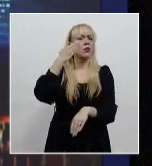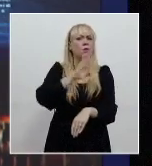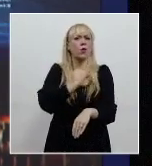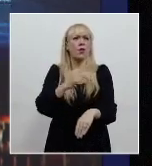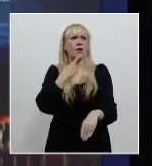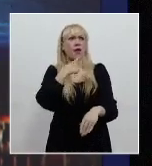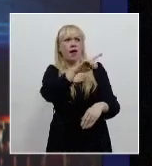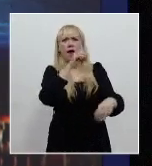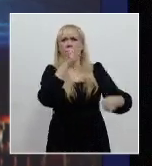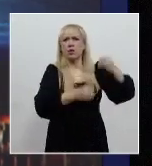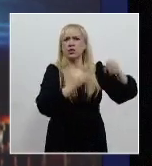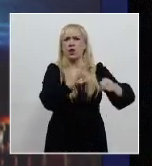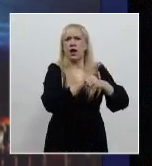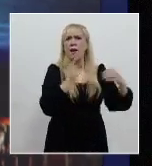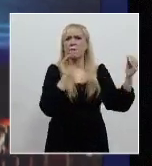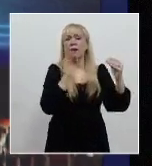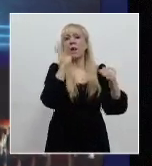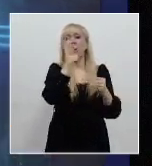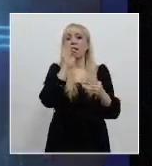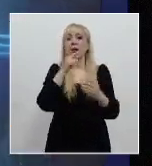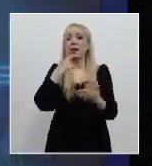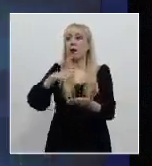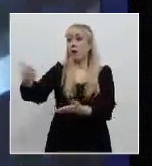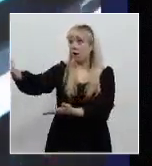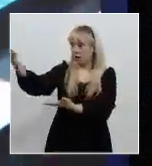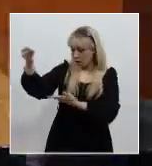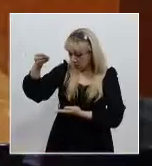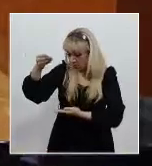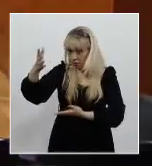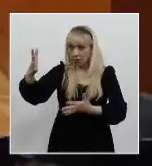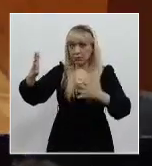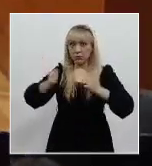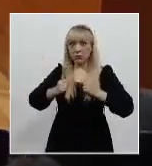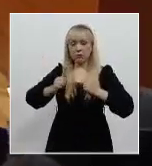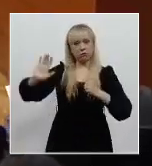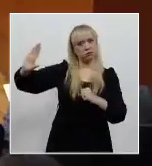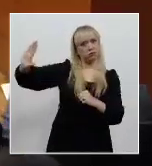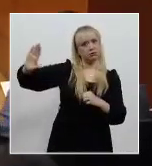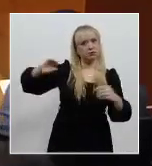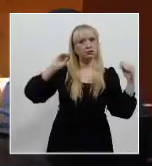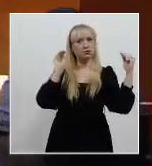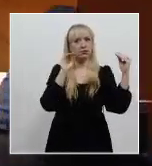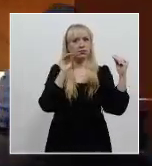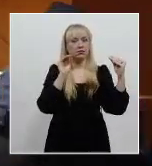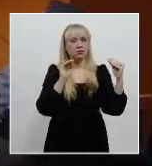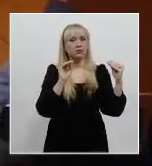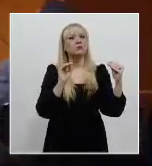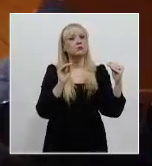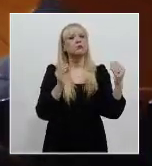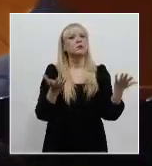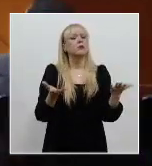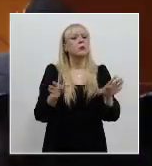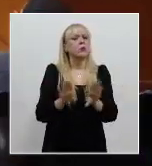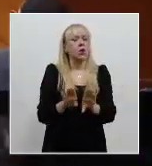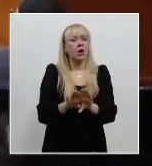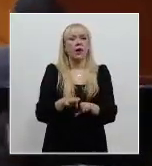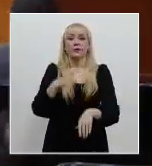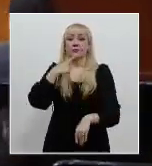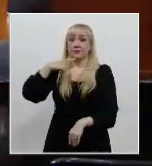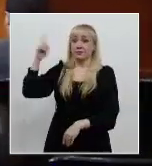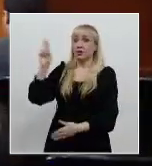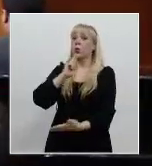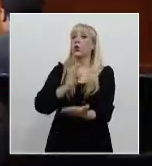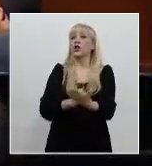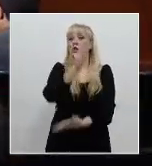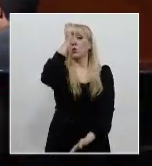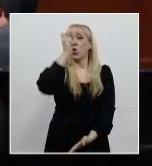de amparo en contra de una orden de aprehensión. La primera sala de la Corte estableció como criterio jurisprudencial